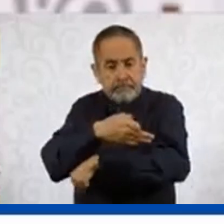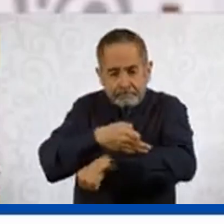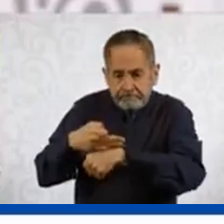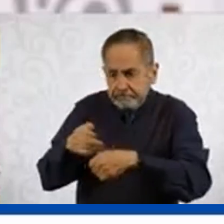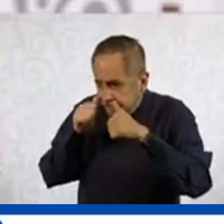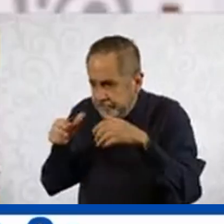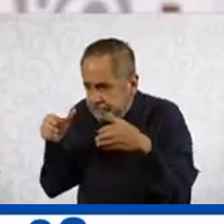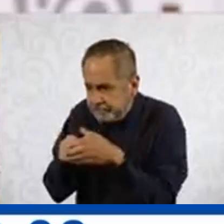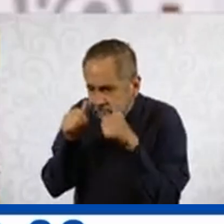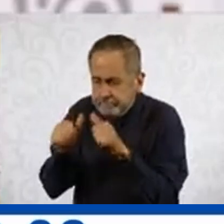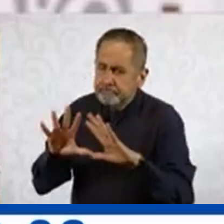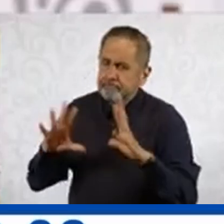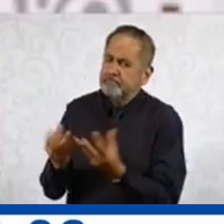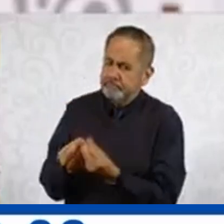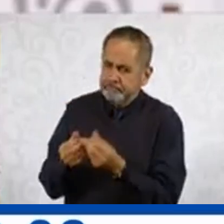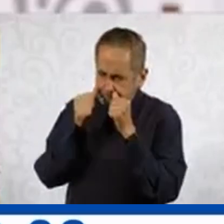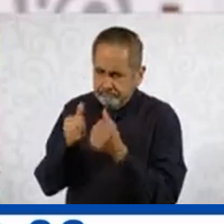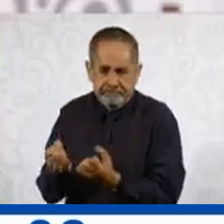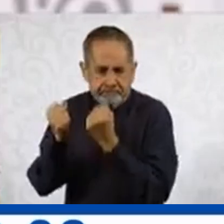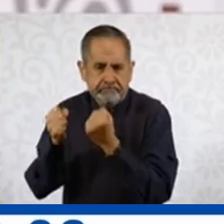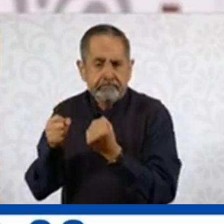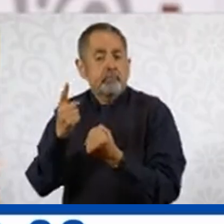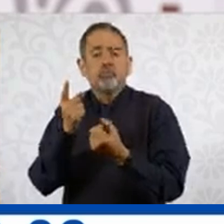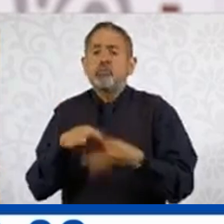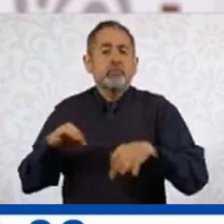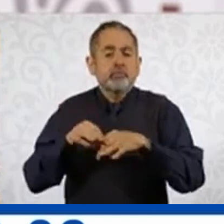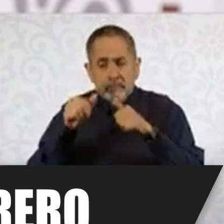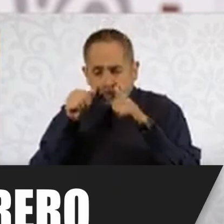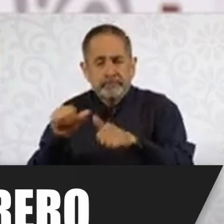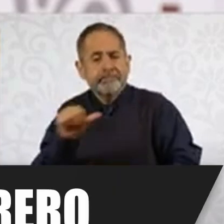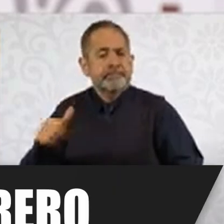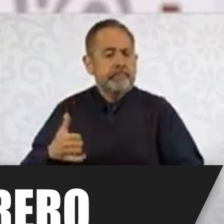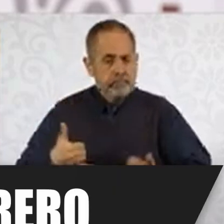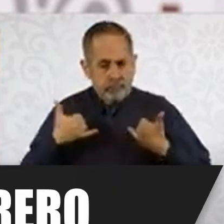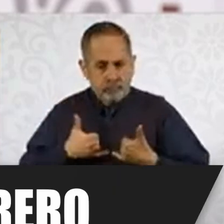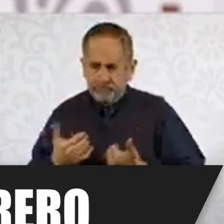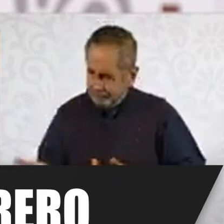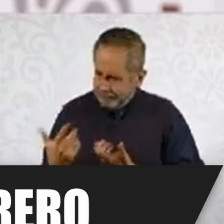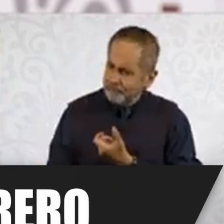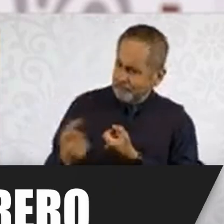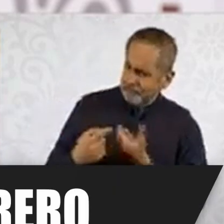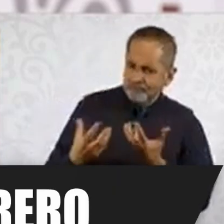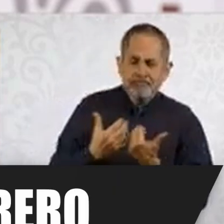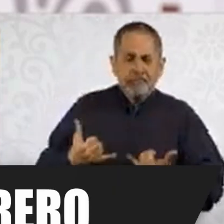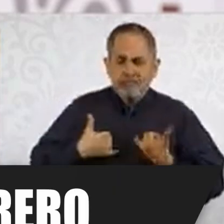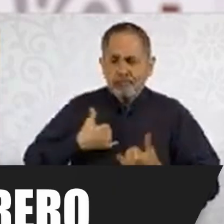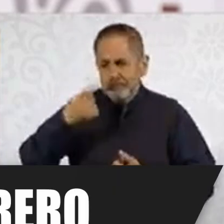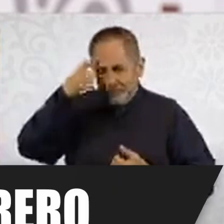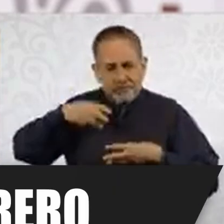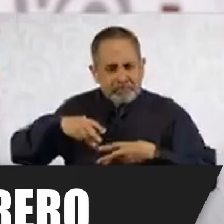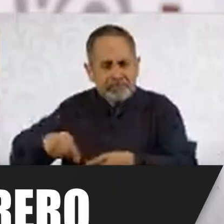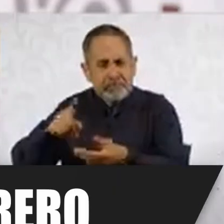integral. Y particularmente a los jóvenes, para incorporarlos a Jóvenes Construyendo el Futuro, a la escuela, a que